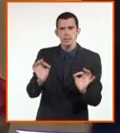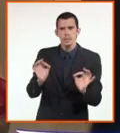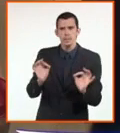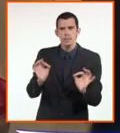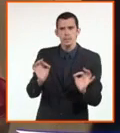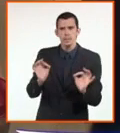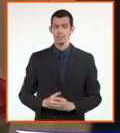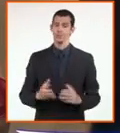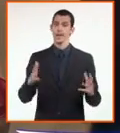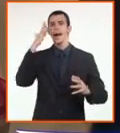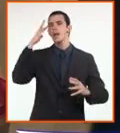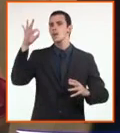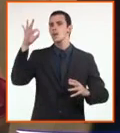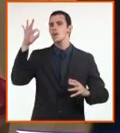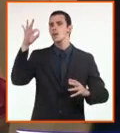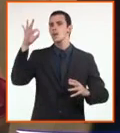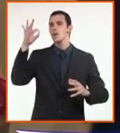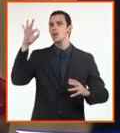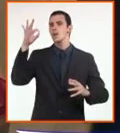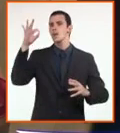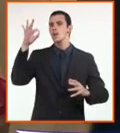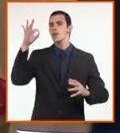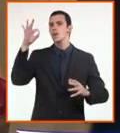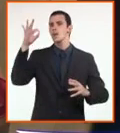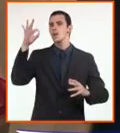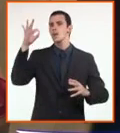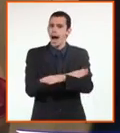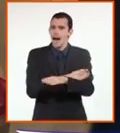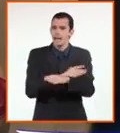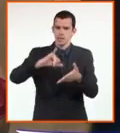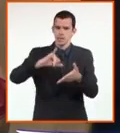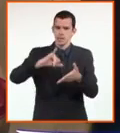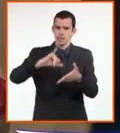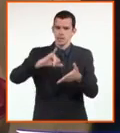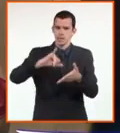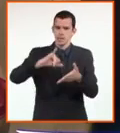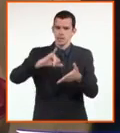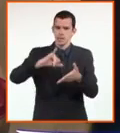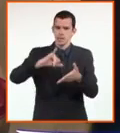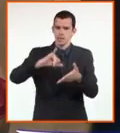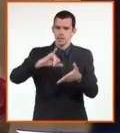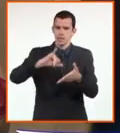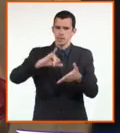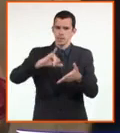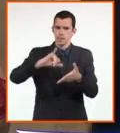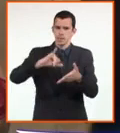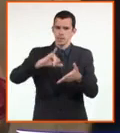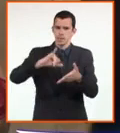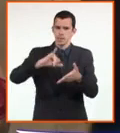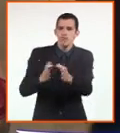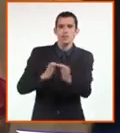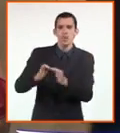investigación como elemento rector o elemento primordial en el desarrollo